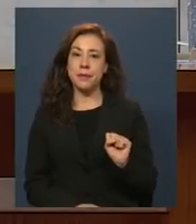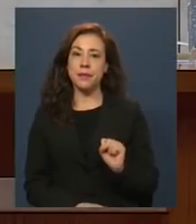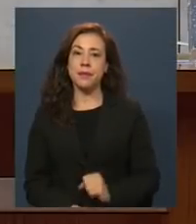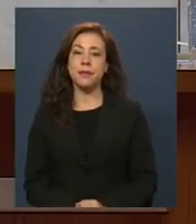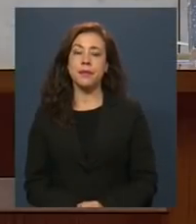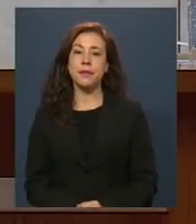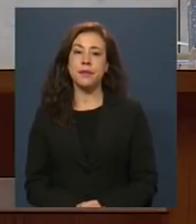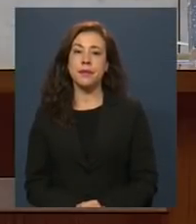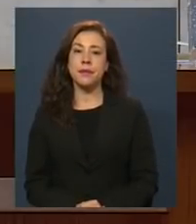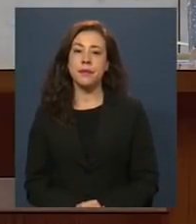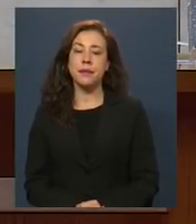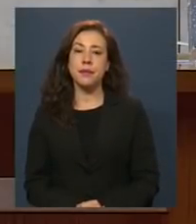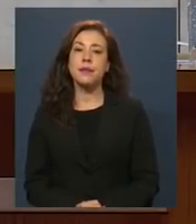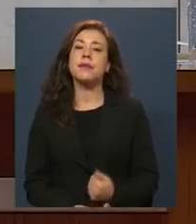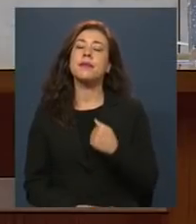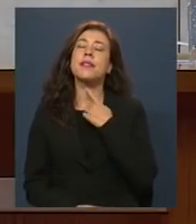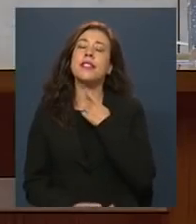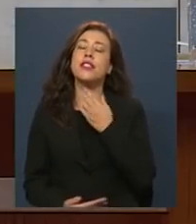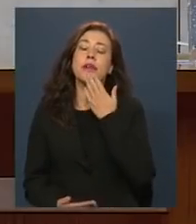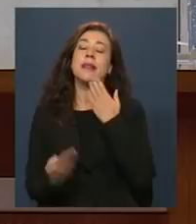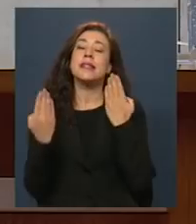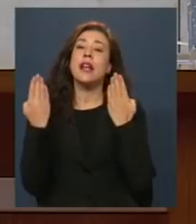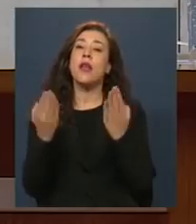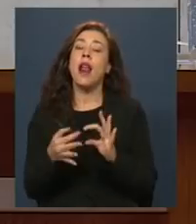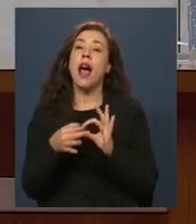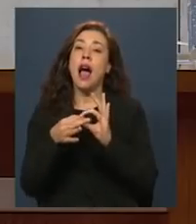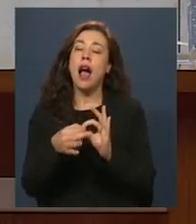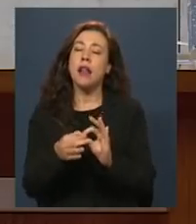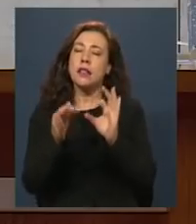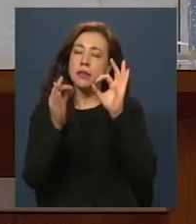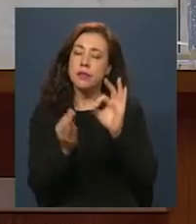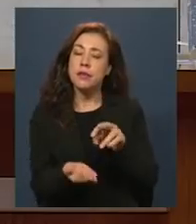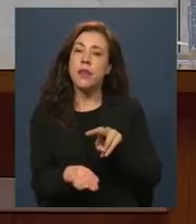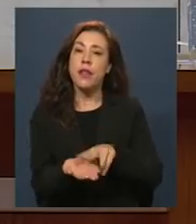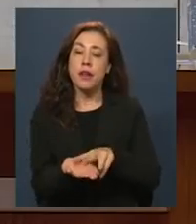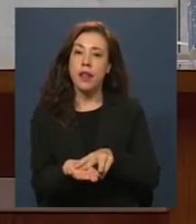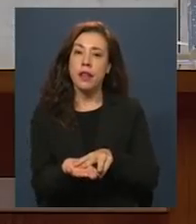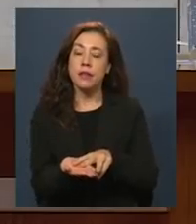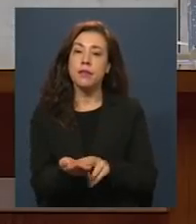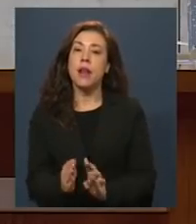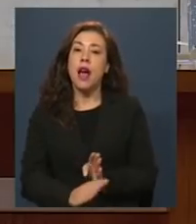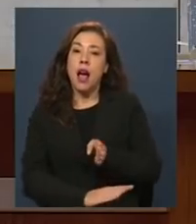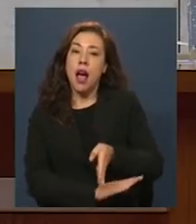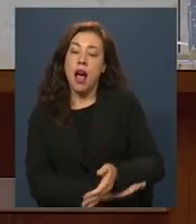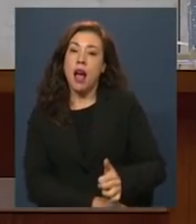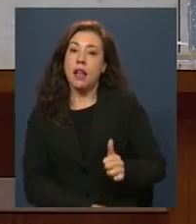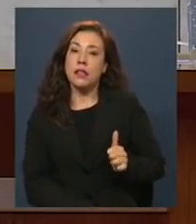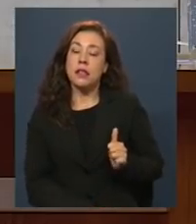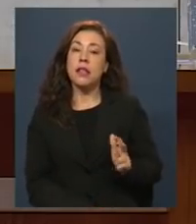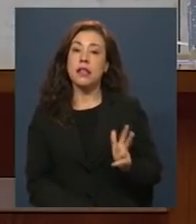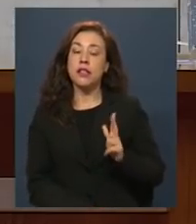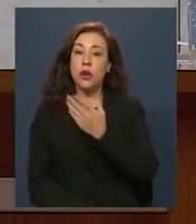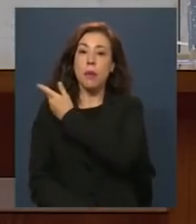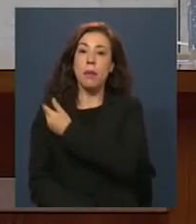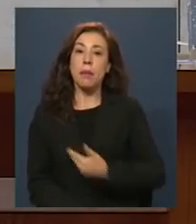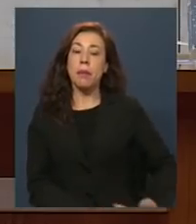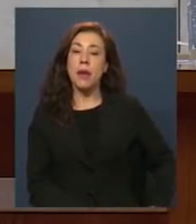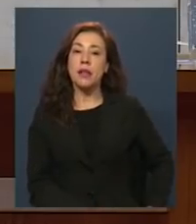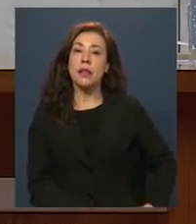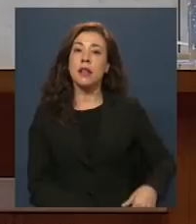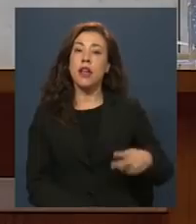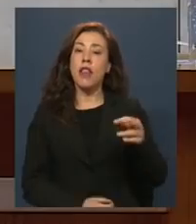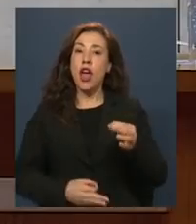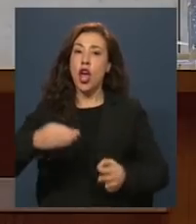Echeñique. Deseo saludar y agradecer muy sinceramente la presencia del señor presidente de la